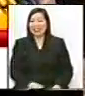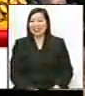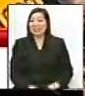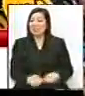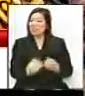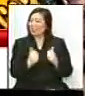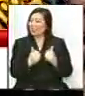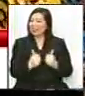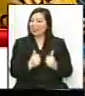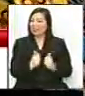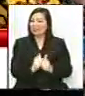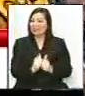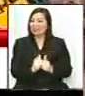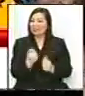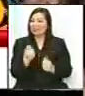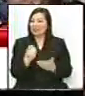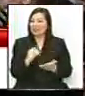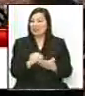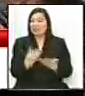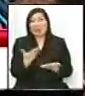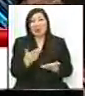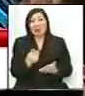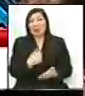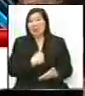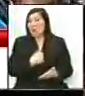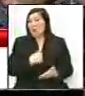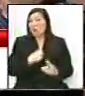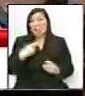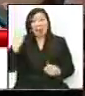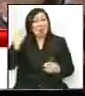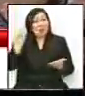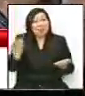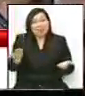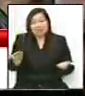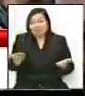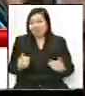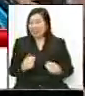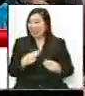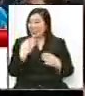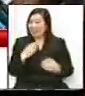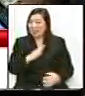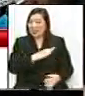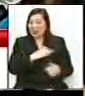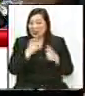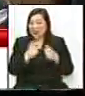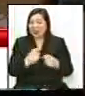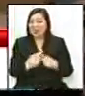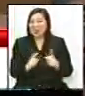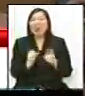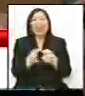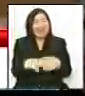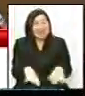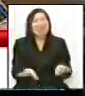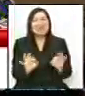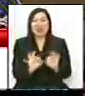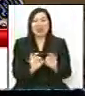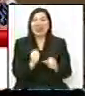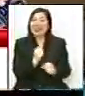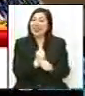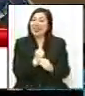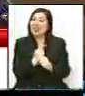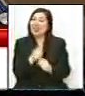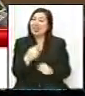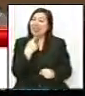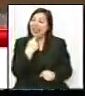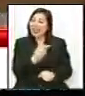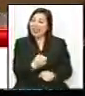tan exigente, tan incomprendida muchas veces por los propios políticos cada vez que ustedes fiscalizan, pero importante labor que quiero